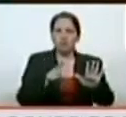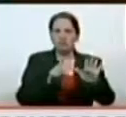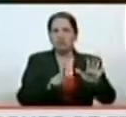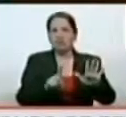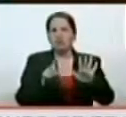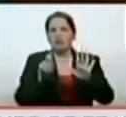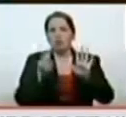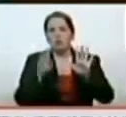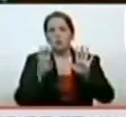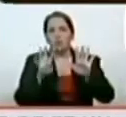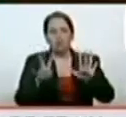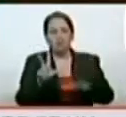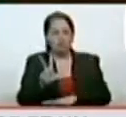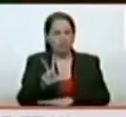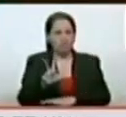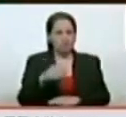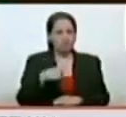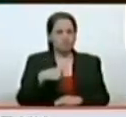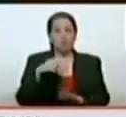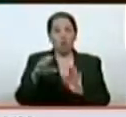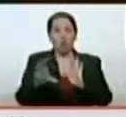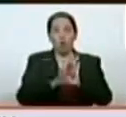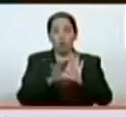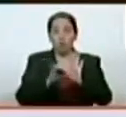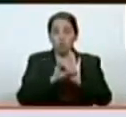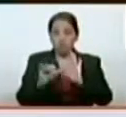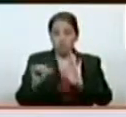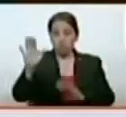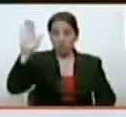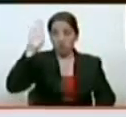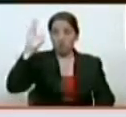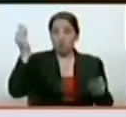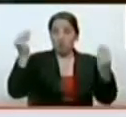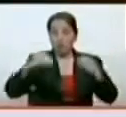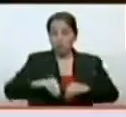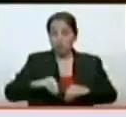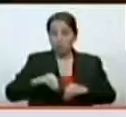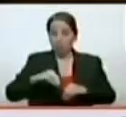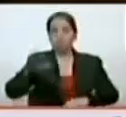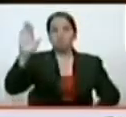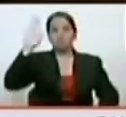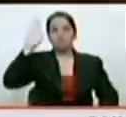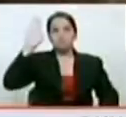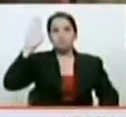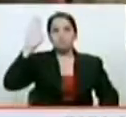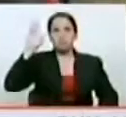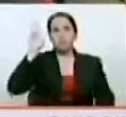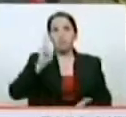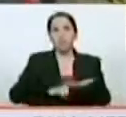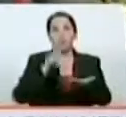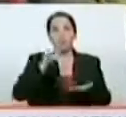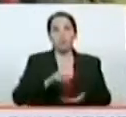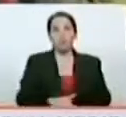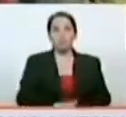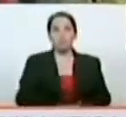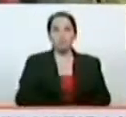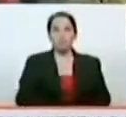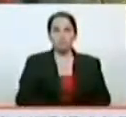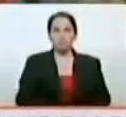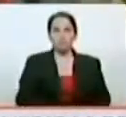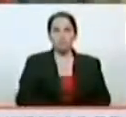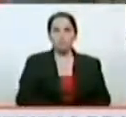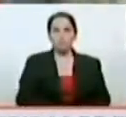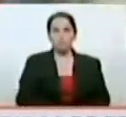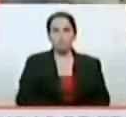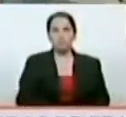4206-693. Los constituyentes y la constituyente que estén de acuerdo a hacerlo con la señal de costumbre, aprobado.